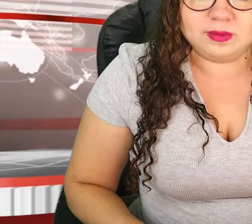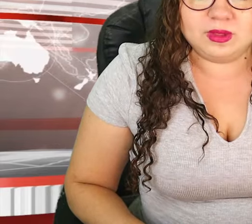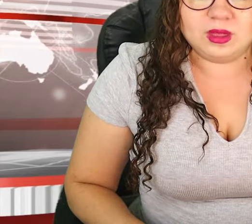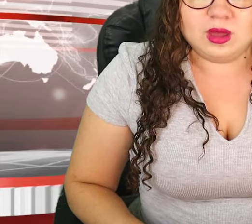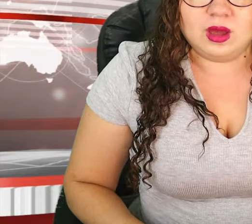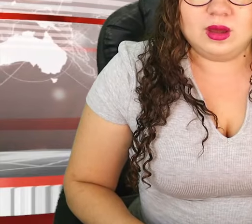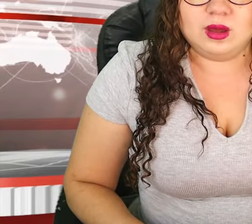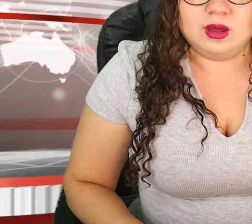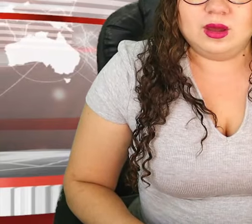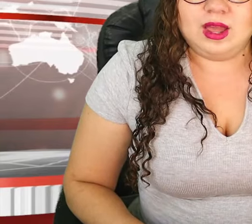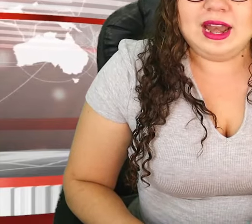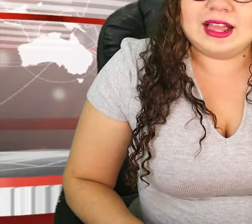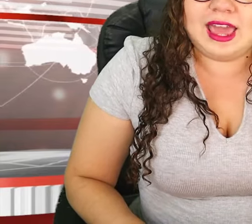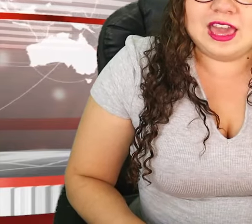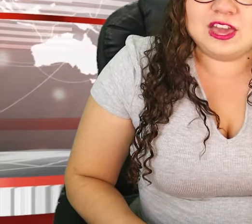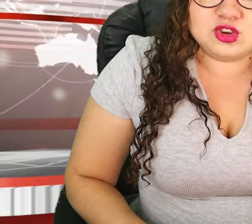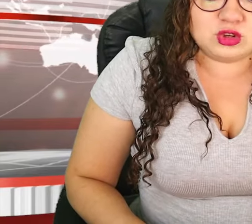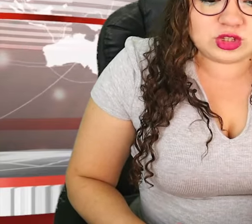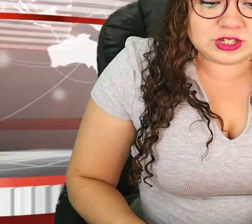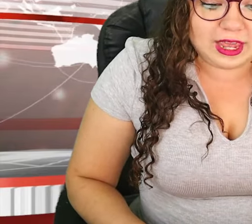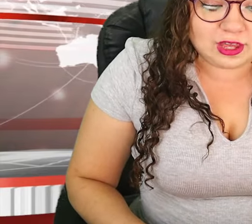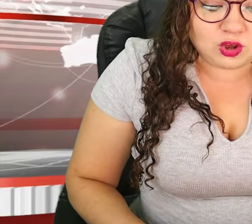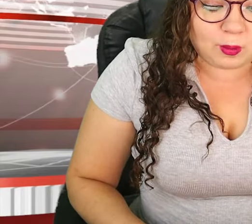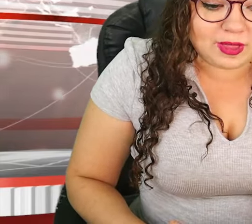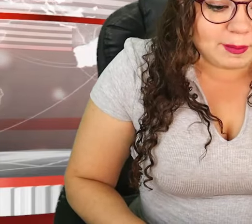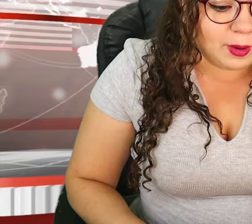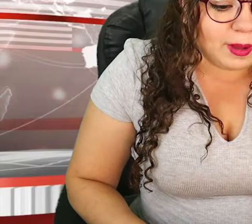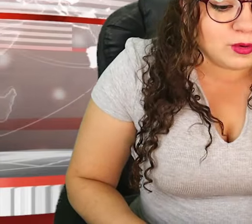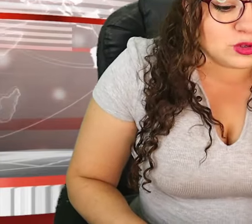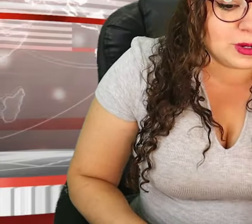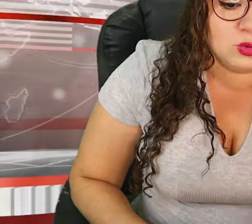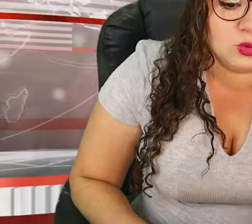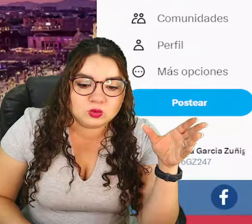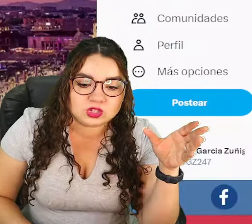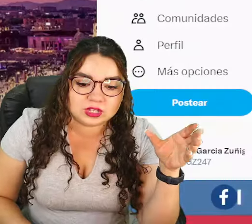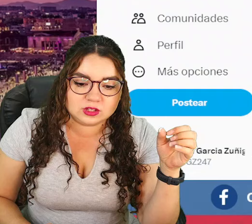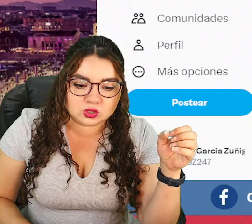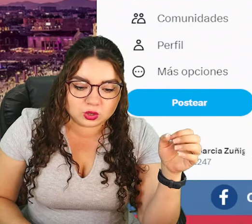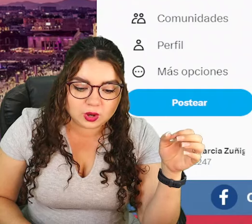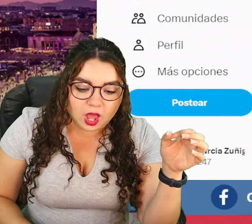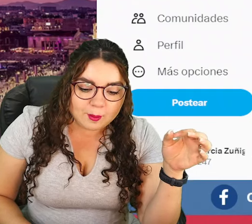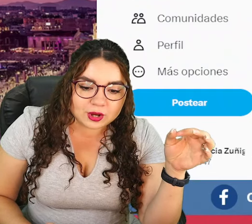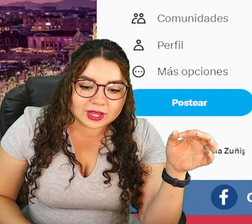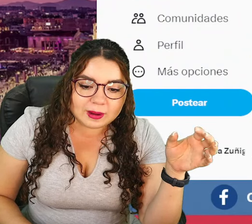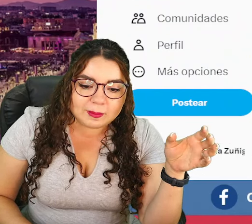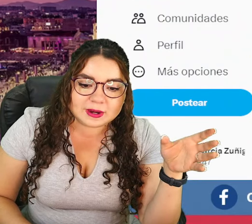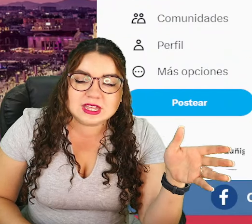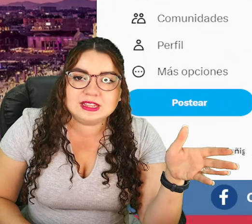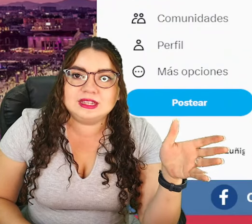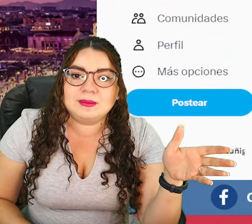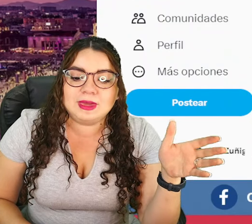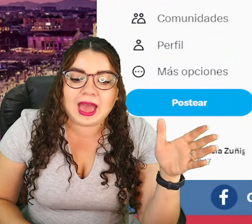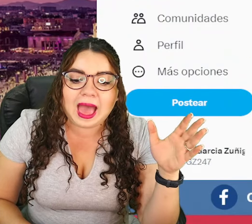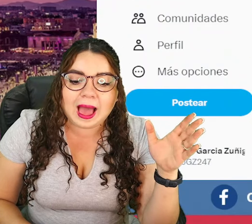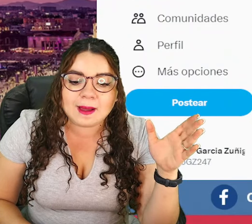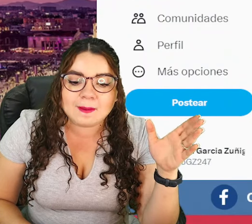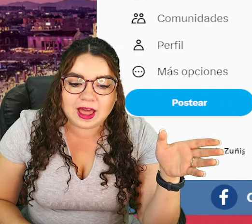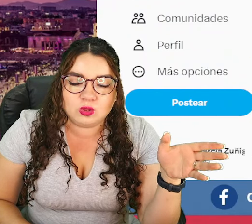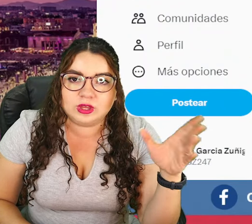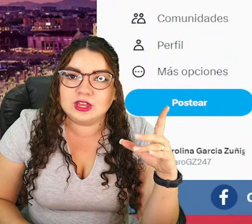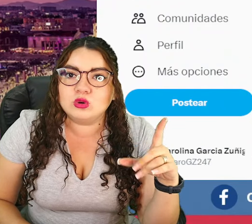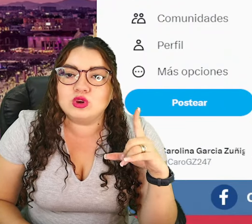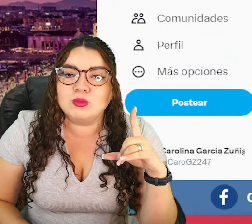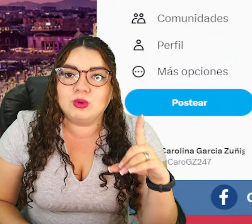momento en el que ellos se incomodan. Pero vamos prestando mucha atención porque el presidente ya había